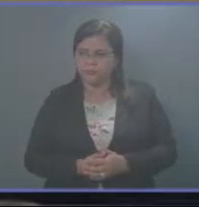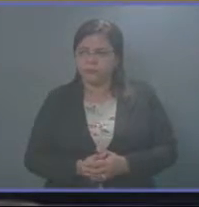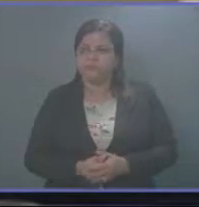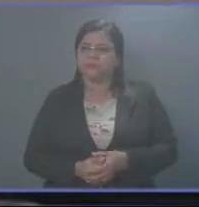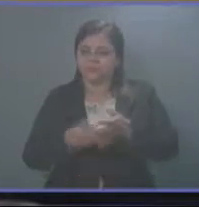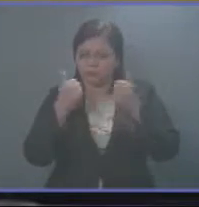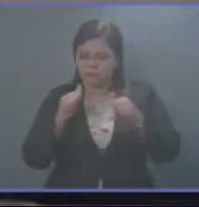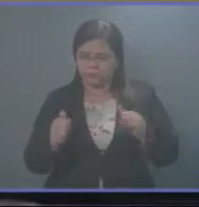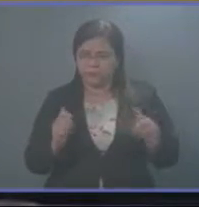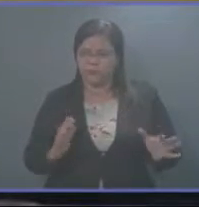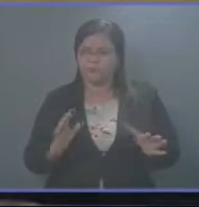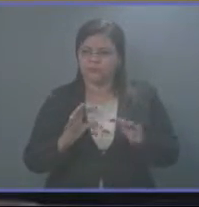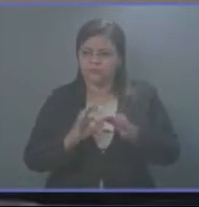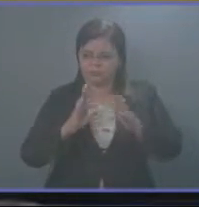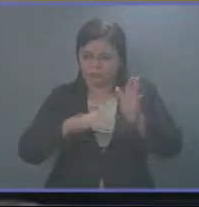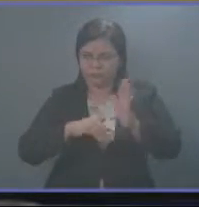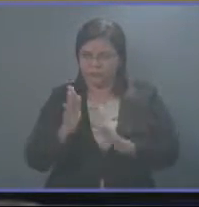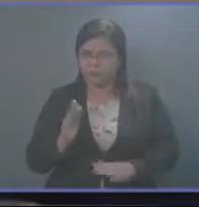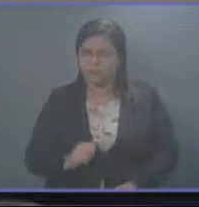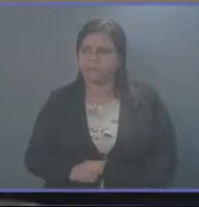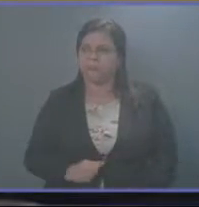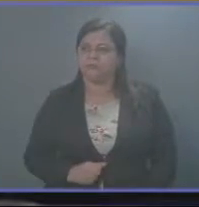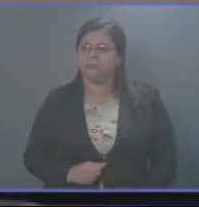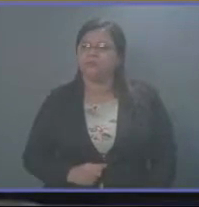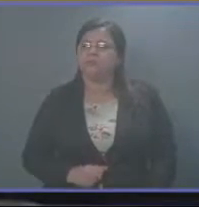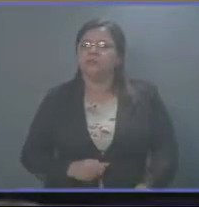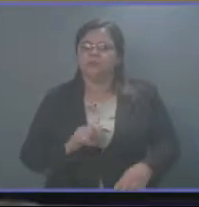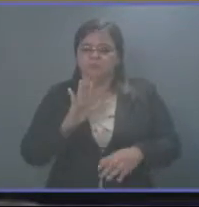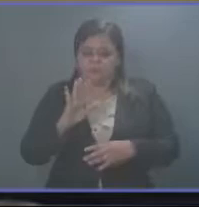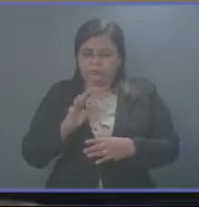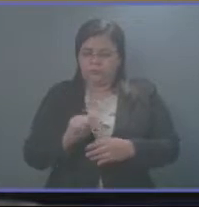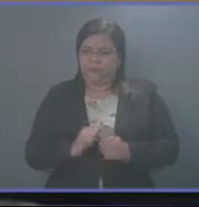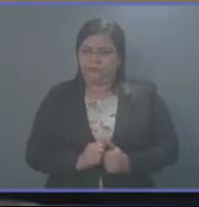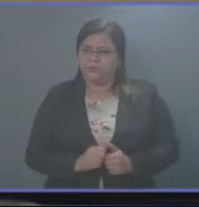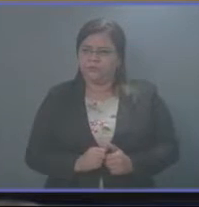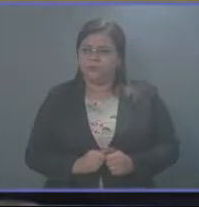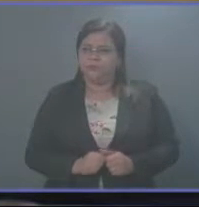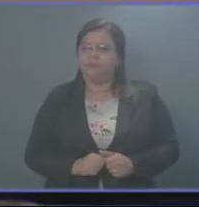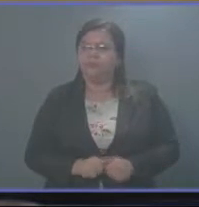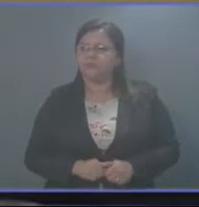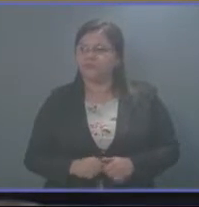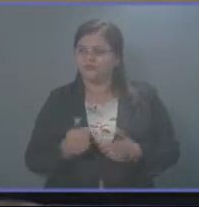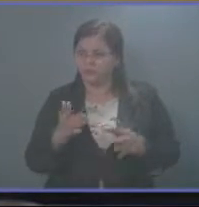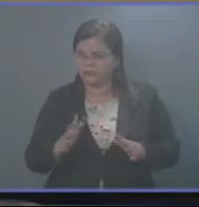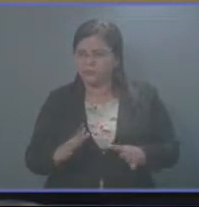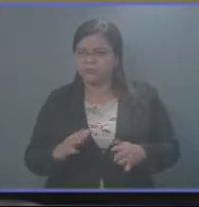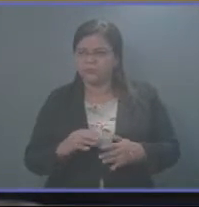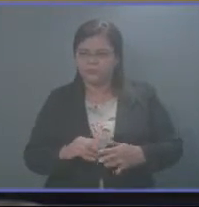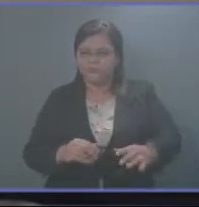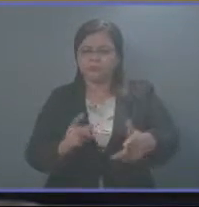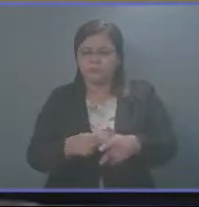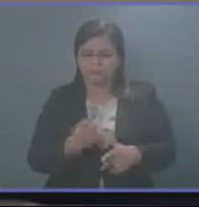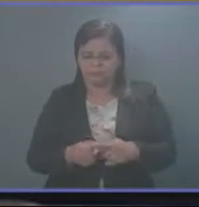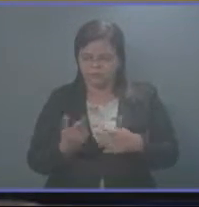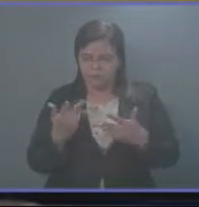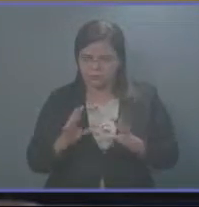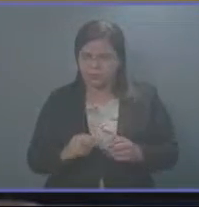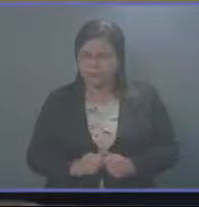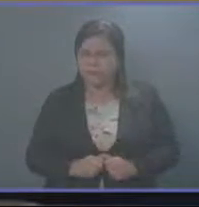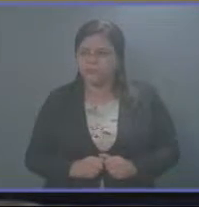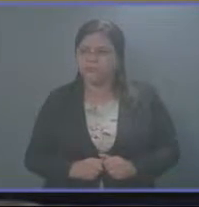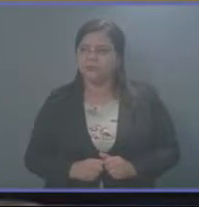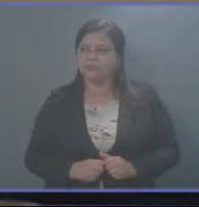Comisión de Obras Públicas, presidente. Con su venia, puedo proceder a leer el proyecto de